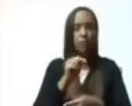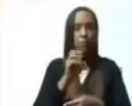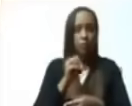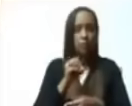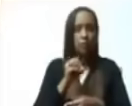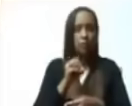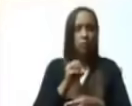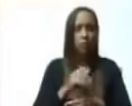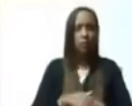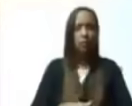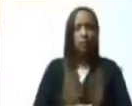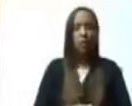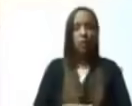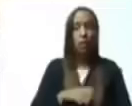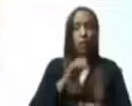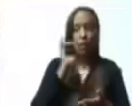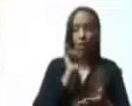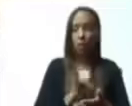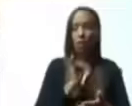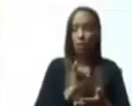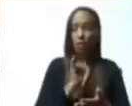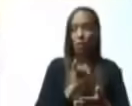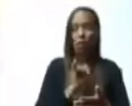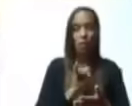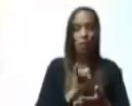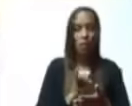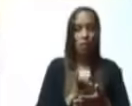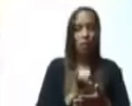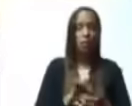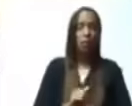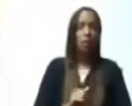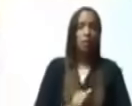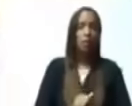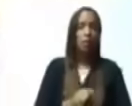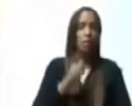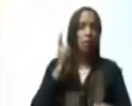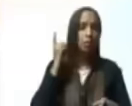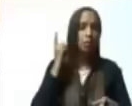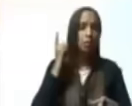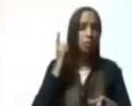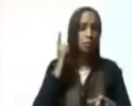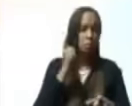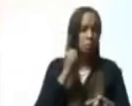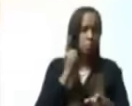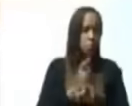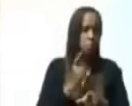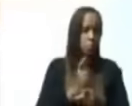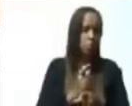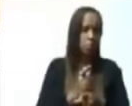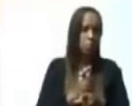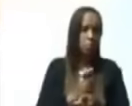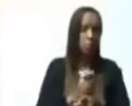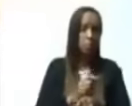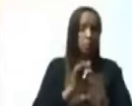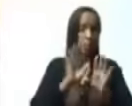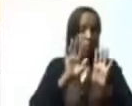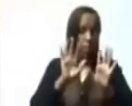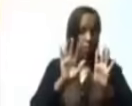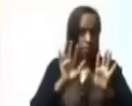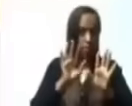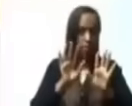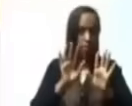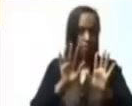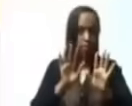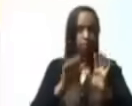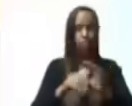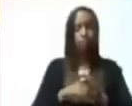dice que usted se puede embargar en función de la sostenibilidad